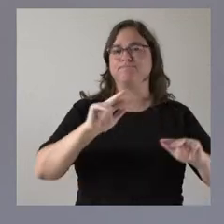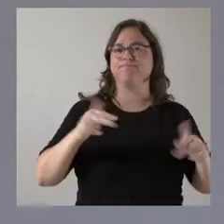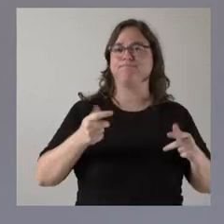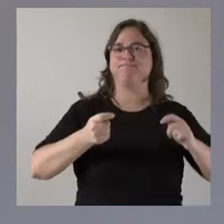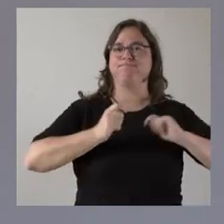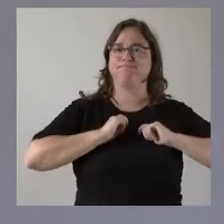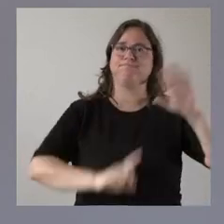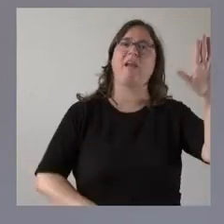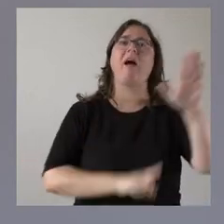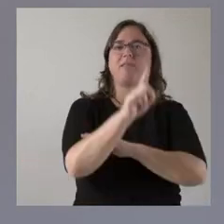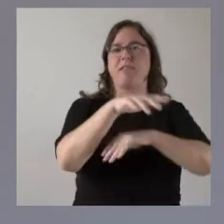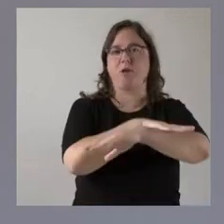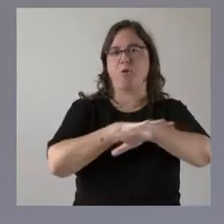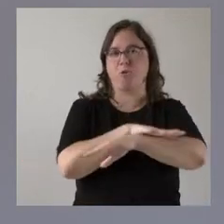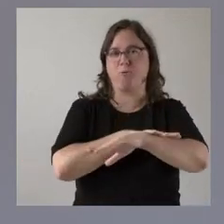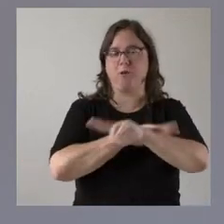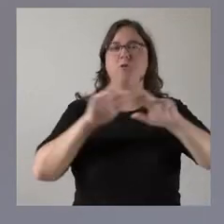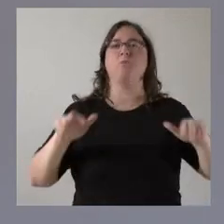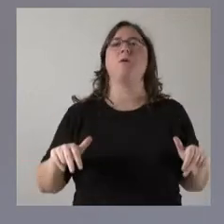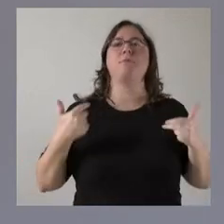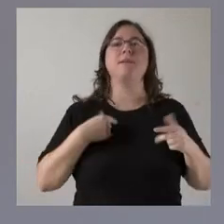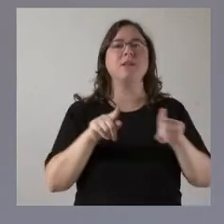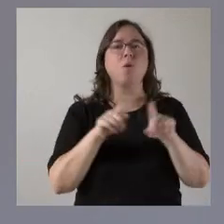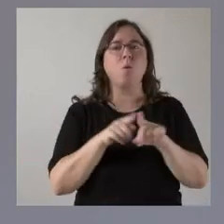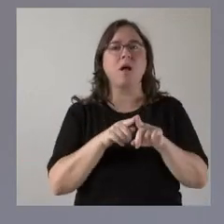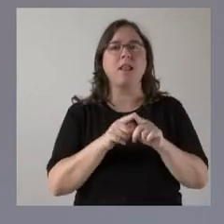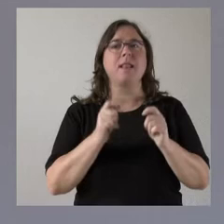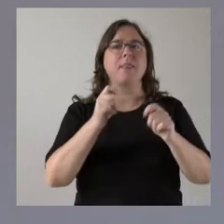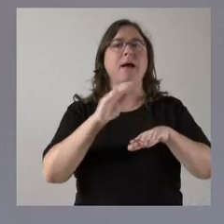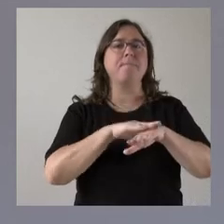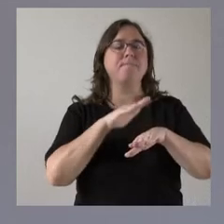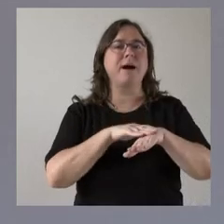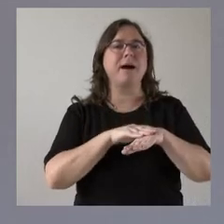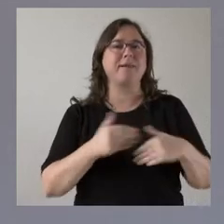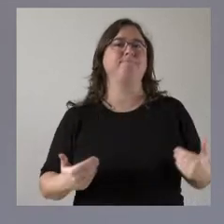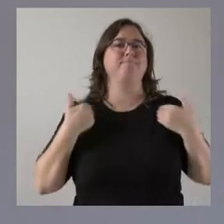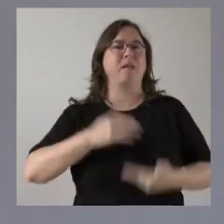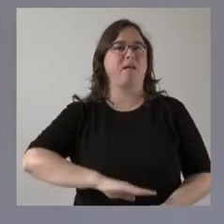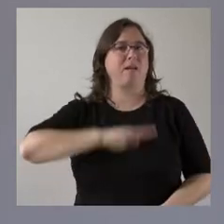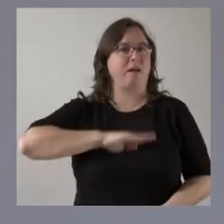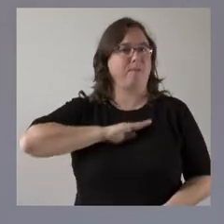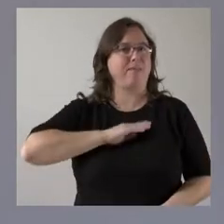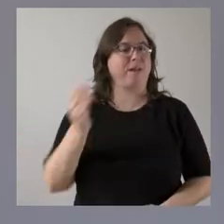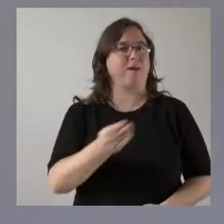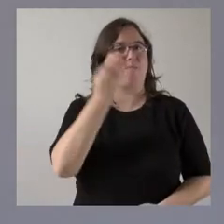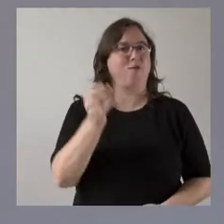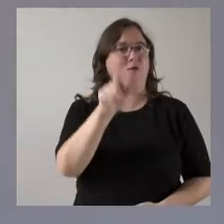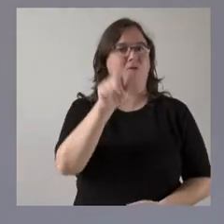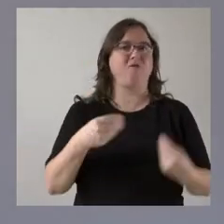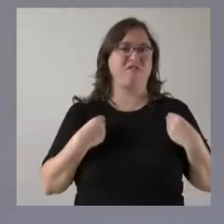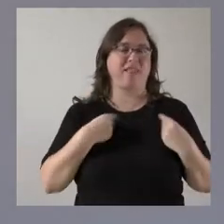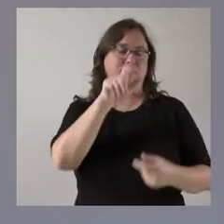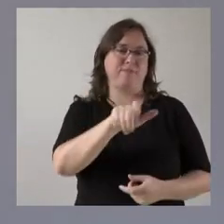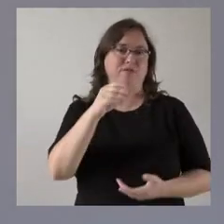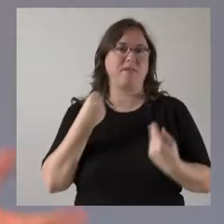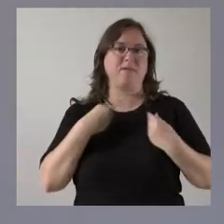avanzar como gobierno que nos han permitido contribuir desde nuestras capacidades la mejora de la vida de los ciudadanos de Castilla y